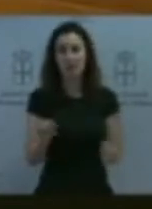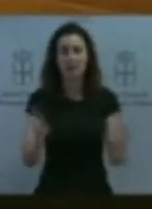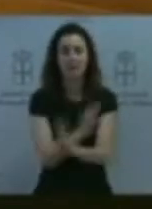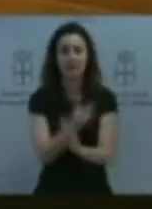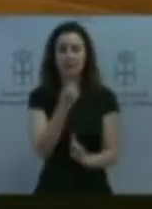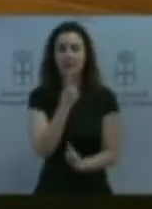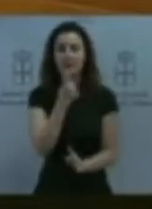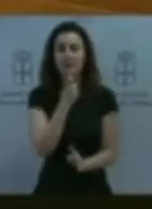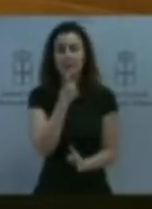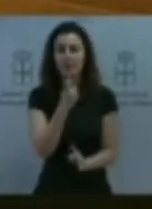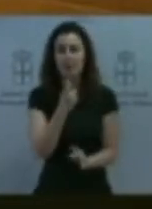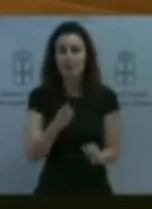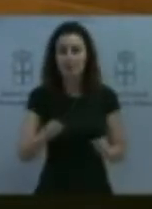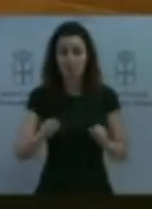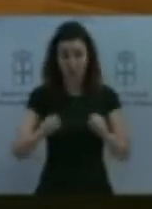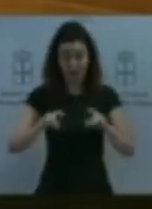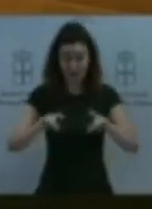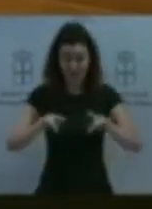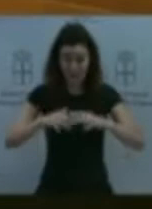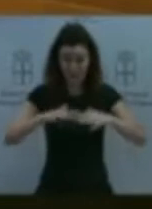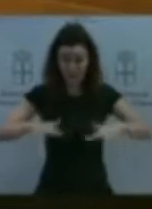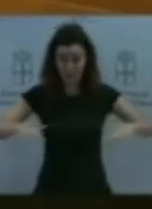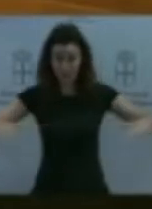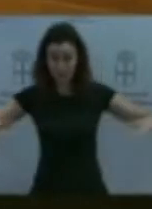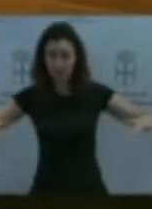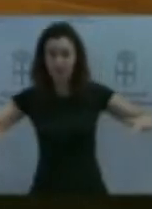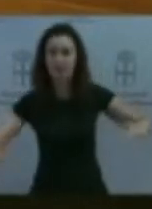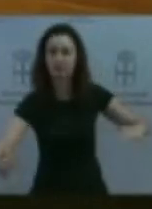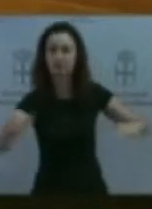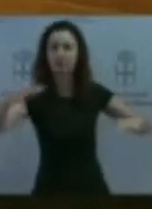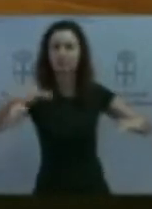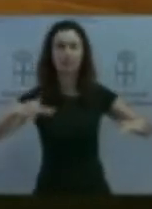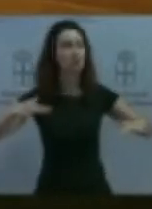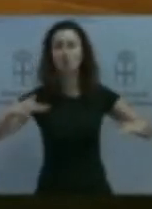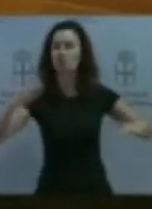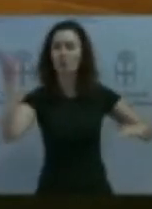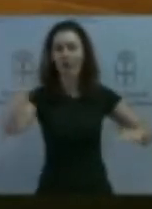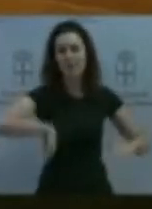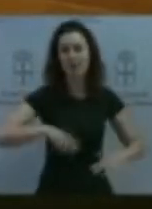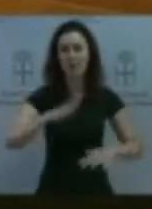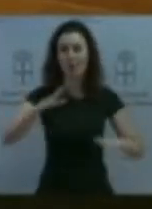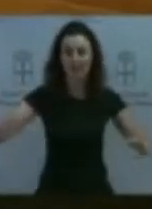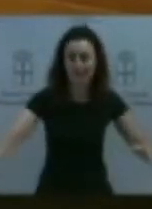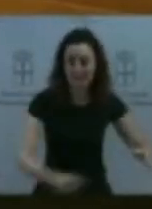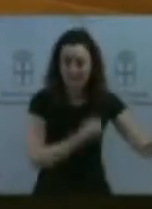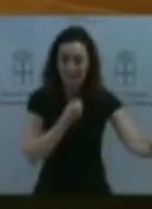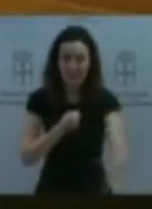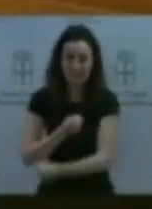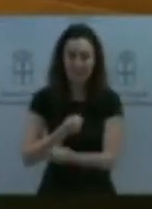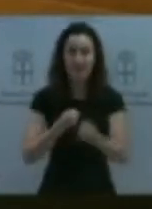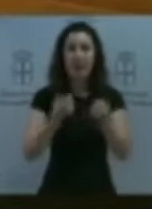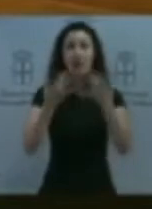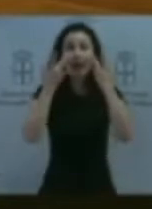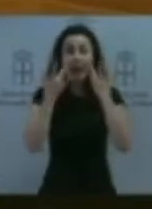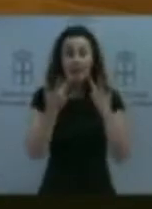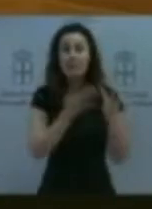playas asturianas como había antes, y eso es porque se está arrancando, porque cuando la naturaleza quiere limpiar lo que hace es trasladar y lanzar el ocle que ahora mismo ya no existe,